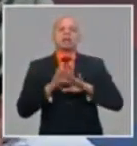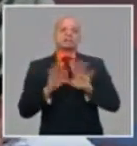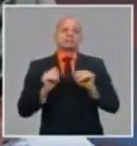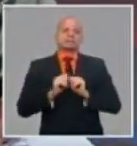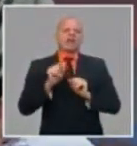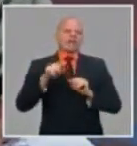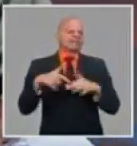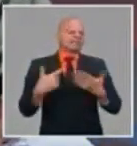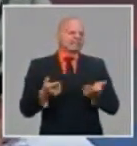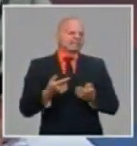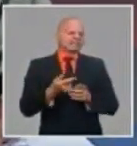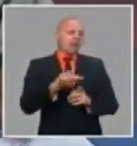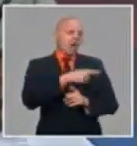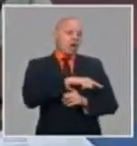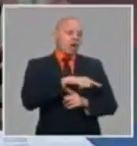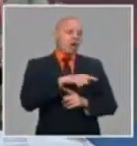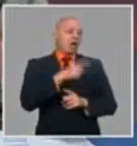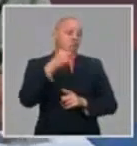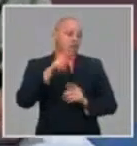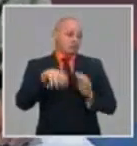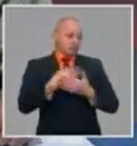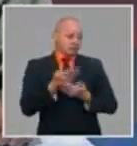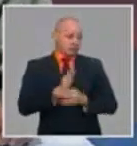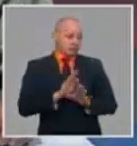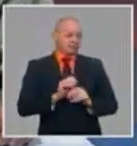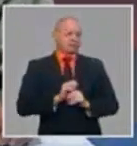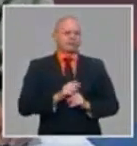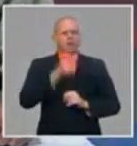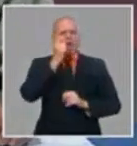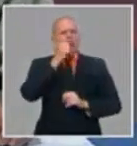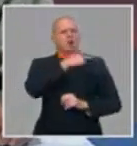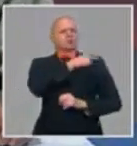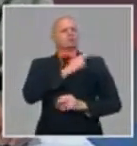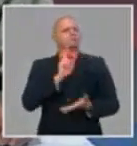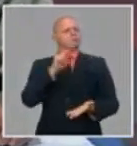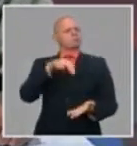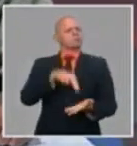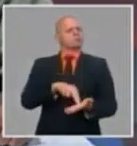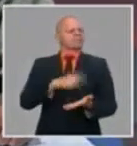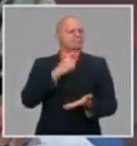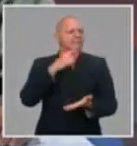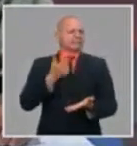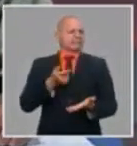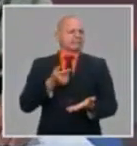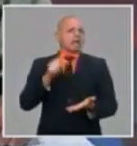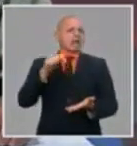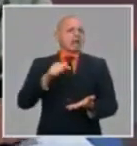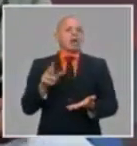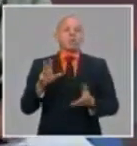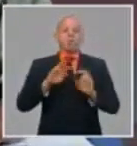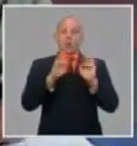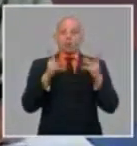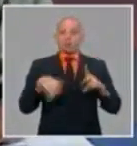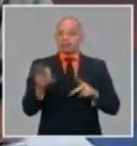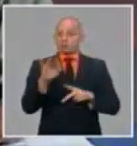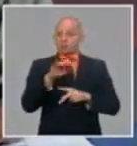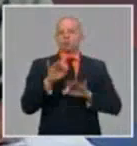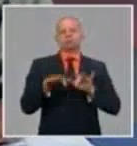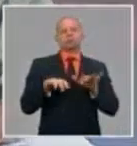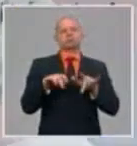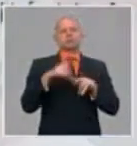conservadurismo republicano clásico en Estados Unidos, en su Twitter, ven lo que publica.